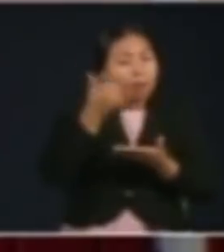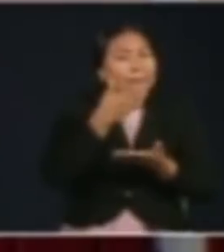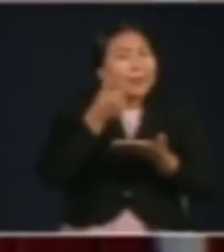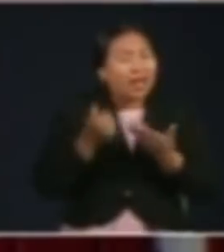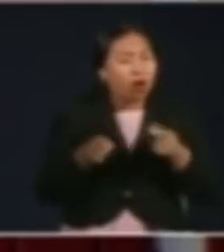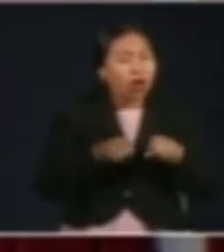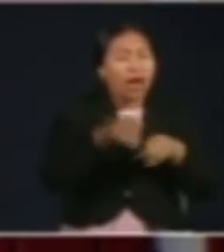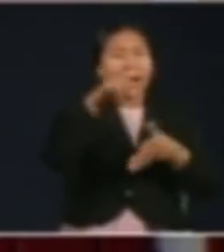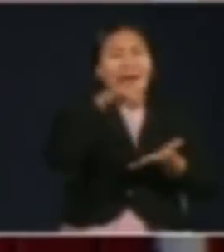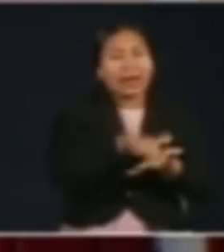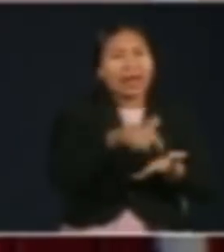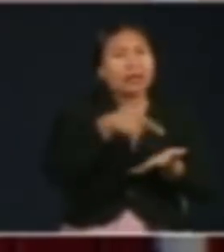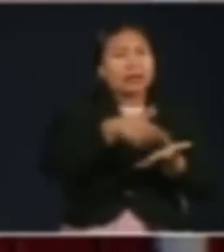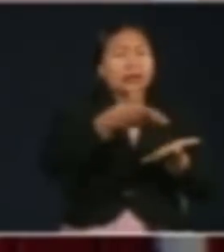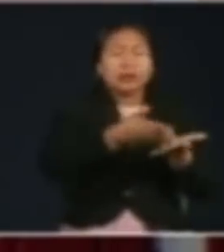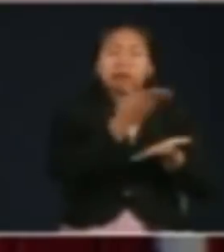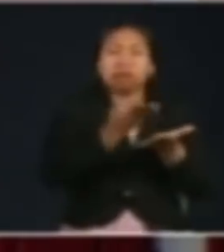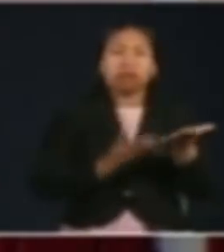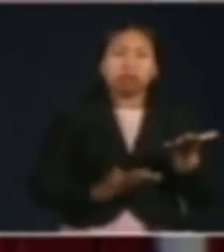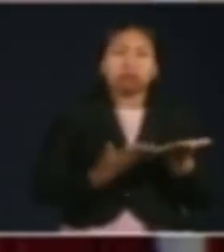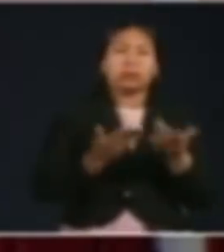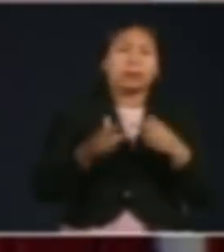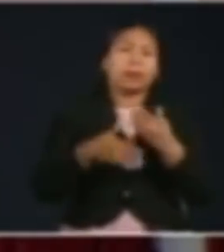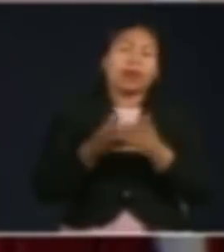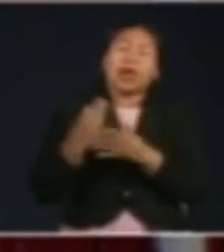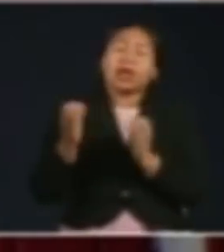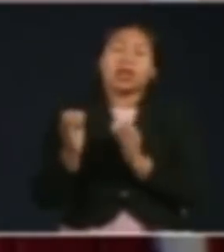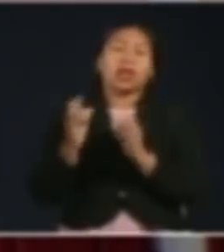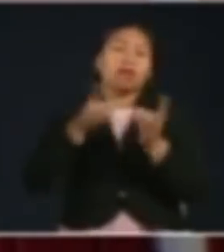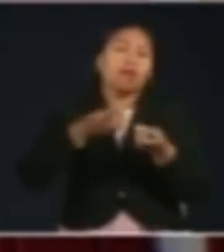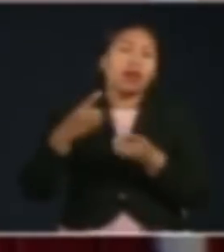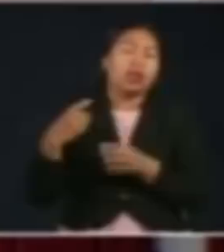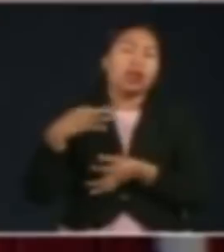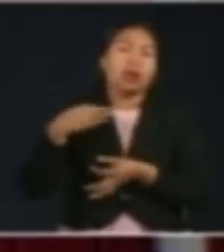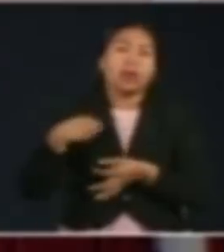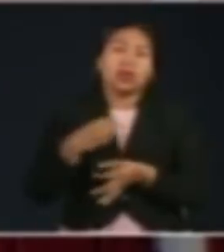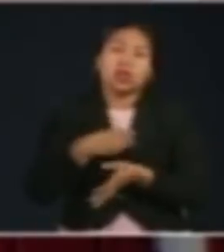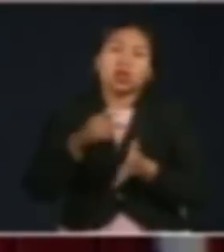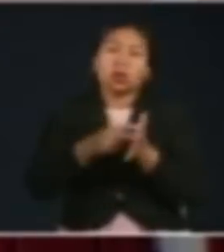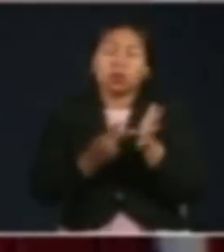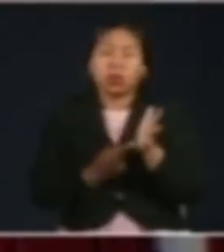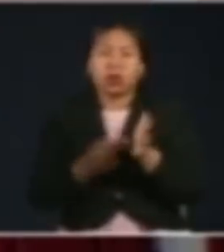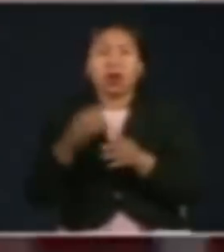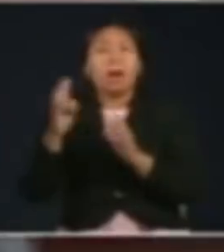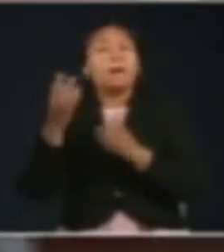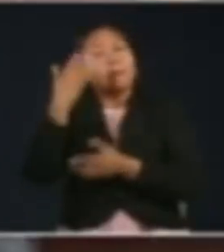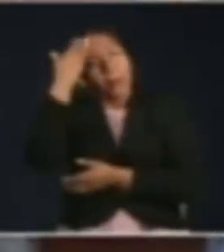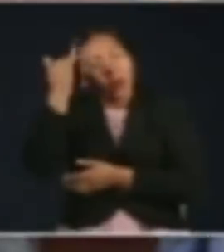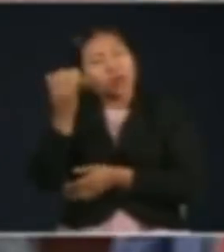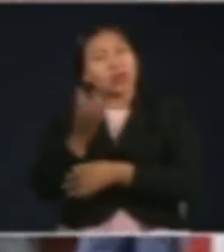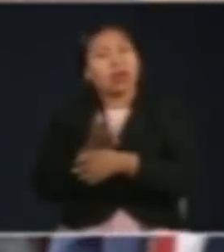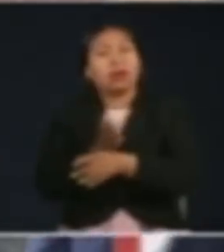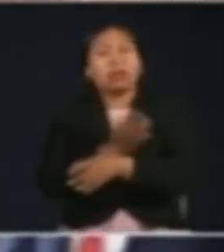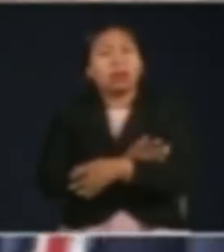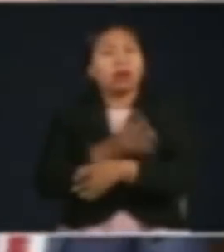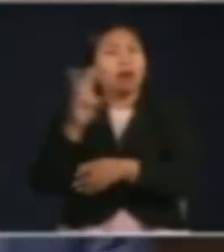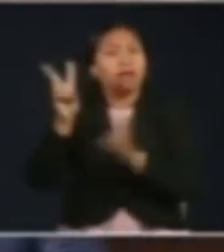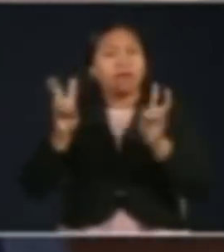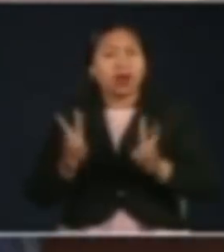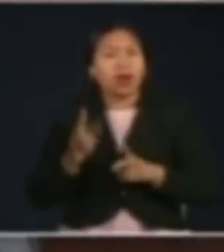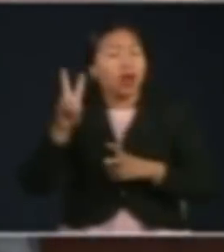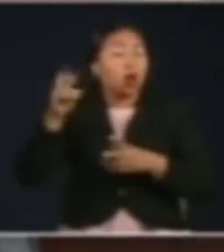diga si están poniendo las denuncias en el Ministerio Público. Porque Varela no va a quedar impune.